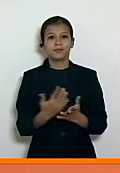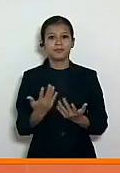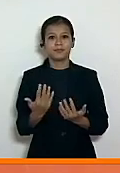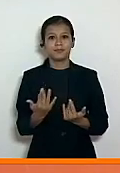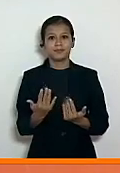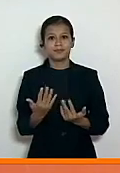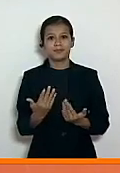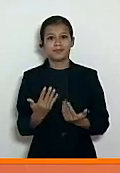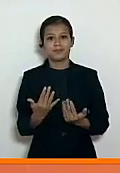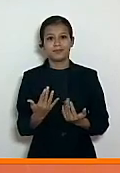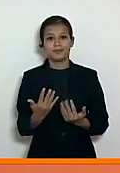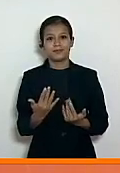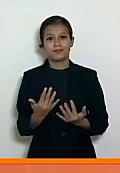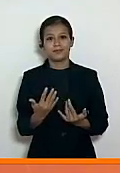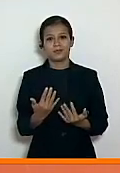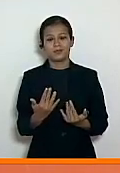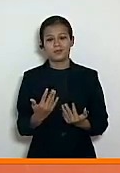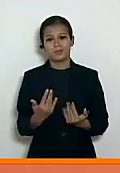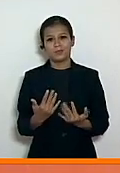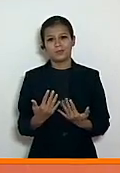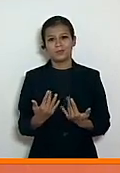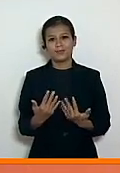es